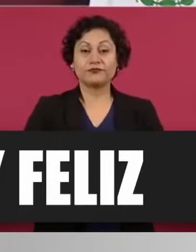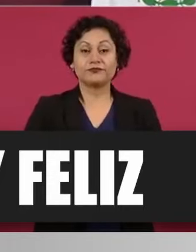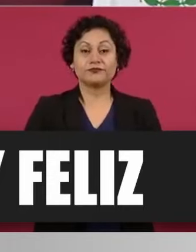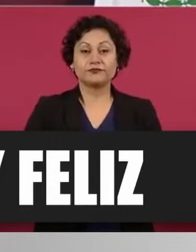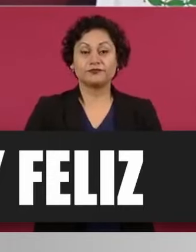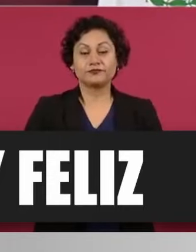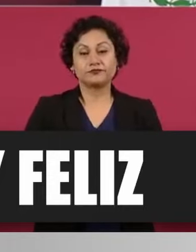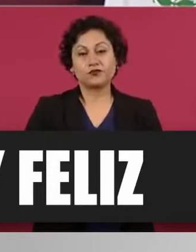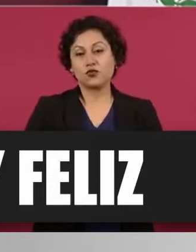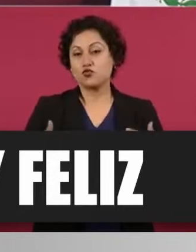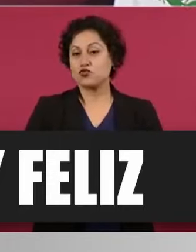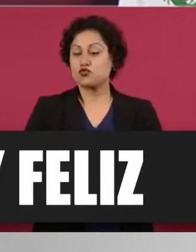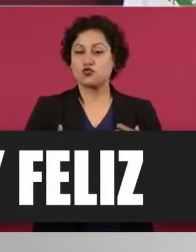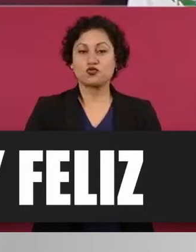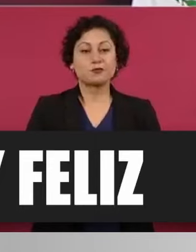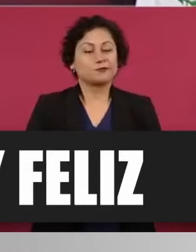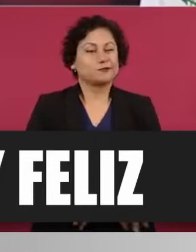muy importante porque